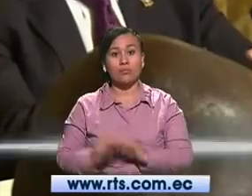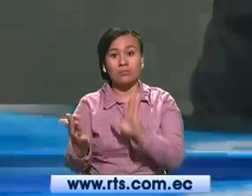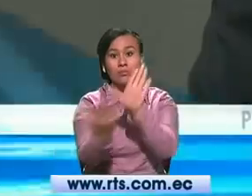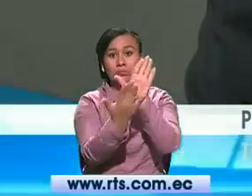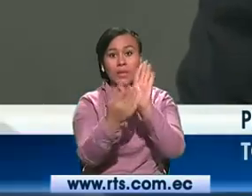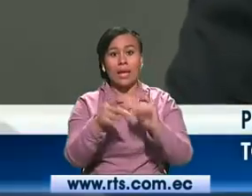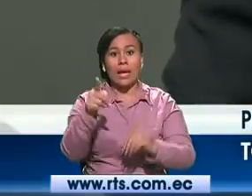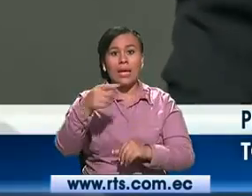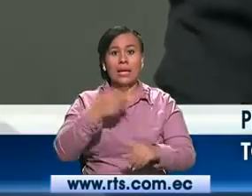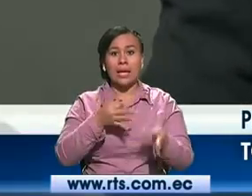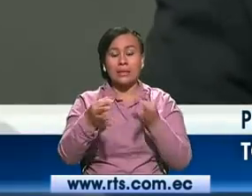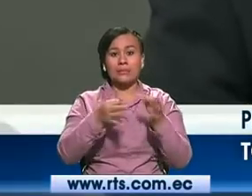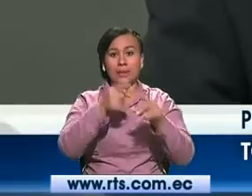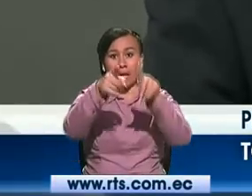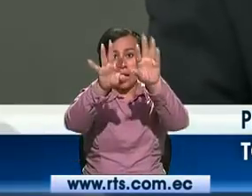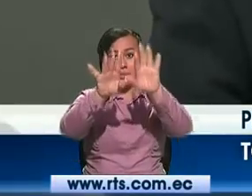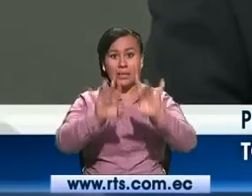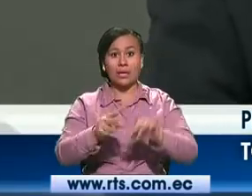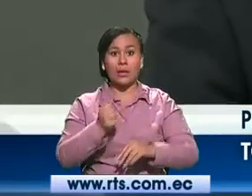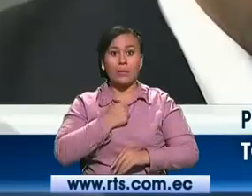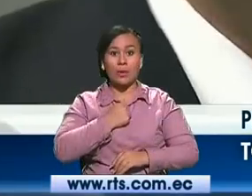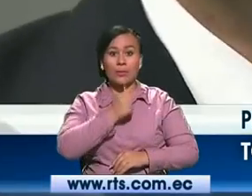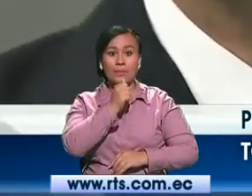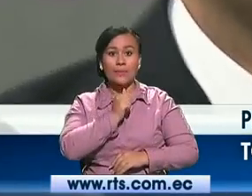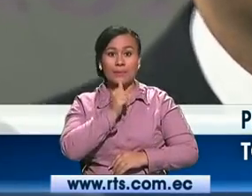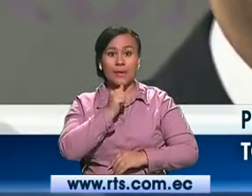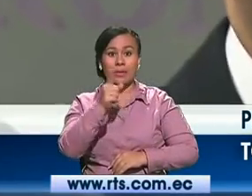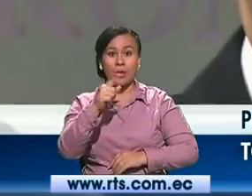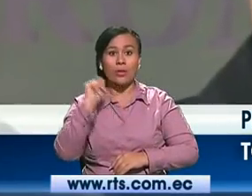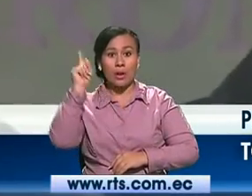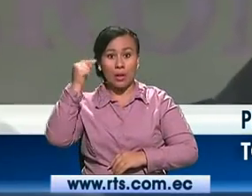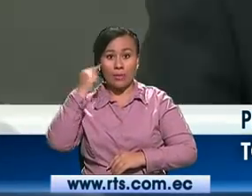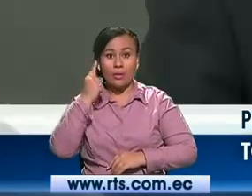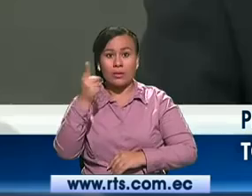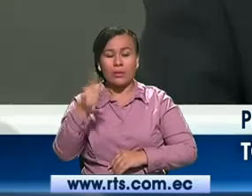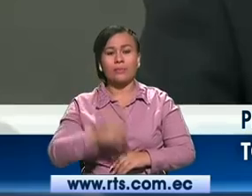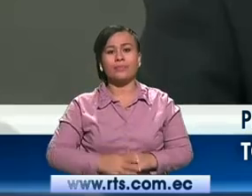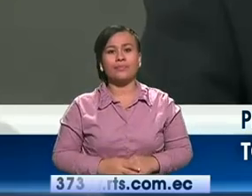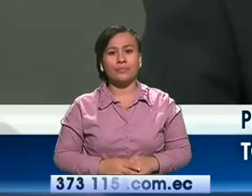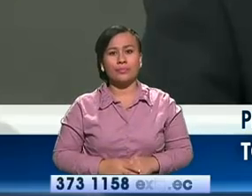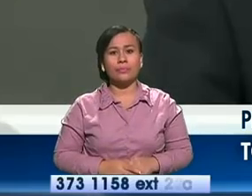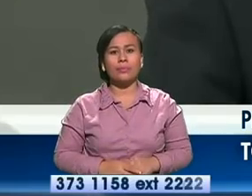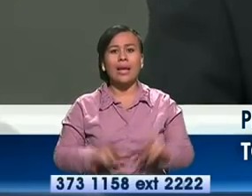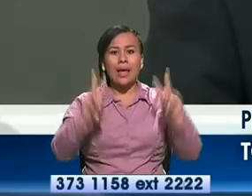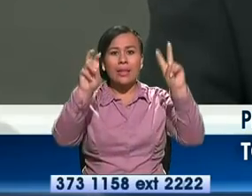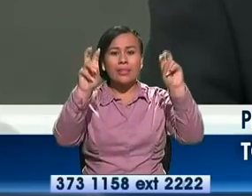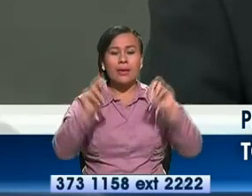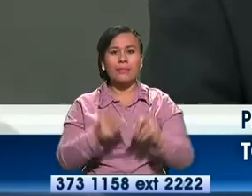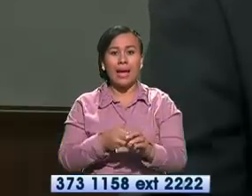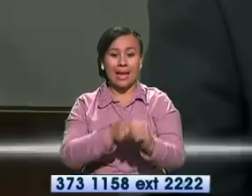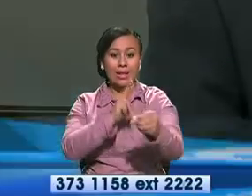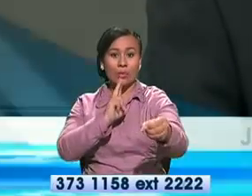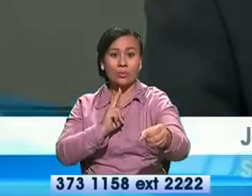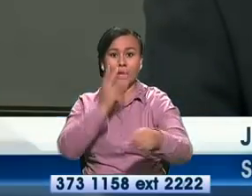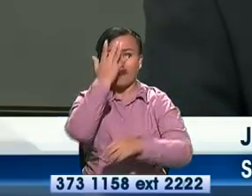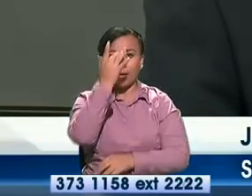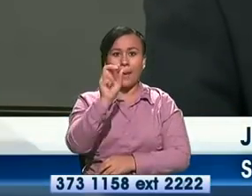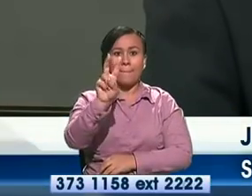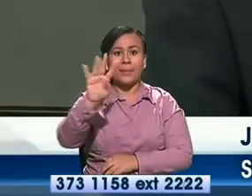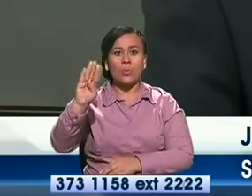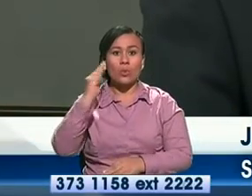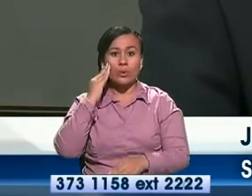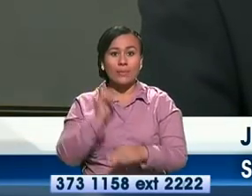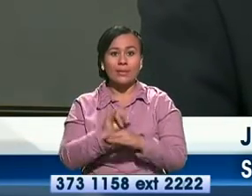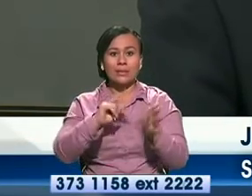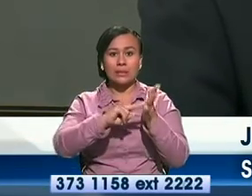lo explicó el secretario particular de la presidencia, Juan Sebastián Roldán. Esto responde a que el 24 de mayo se cumple un año de